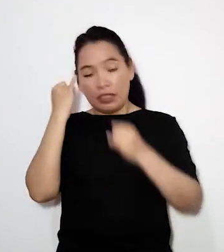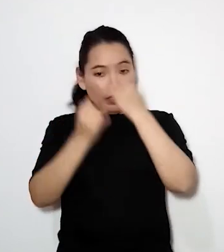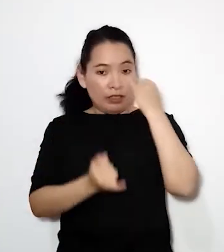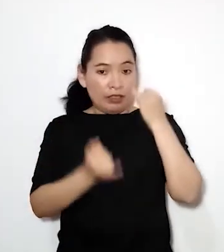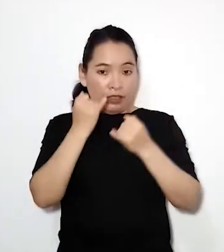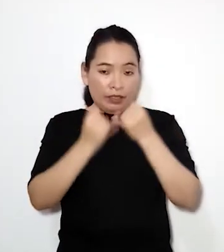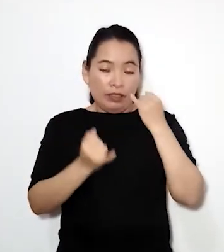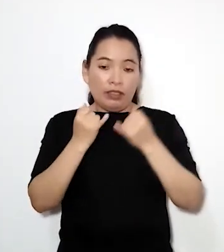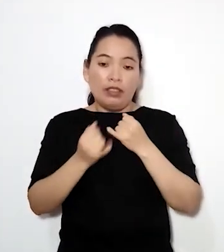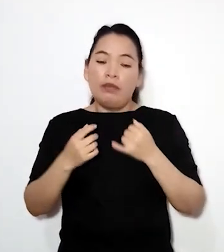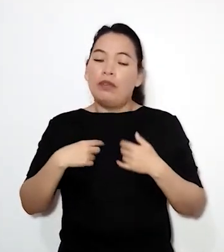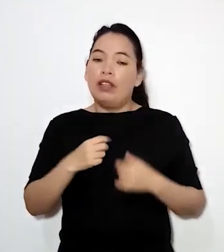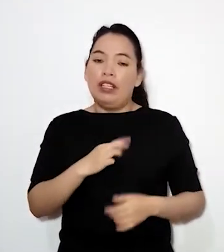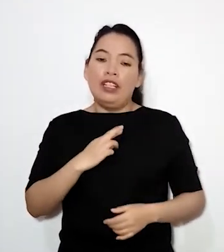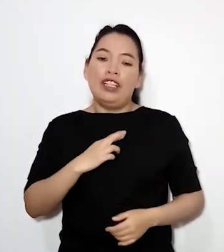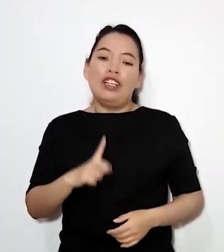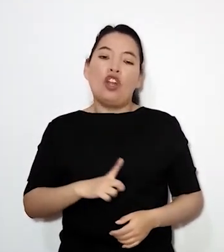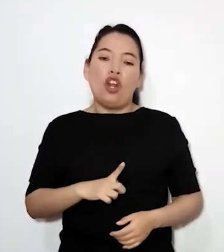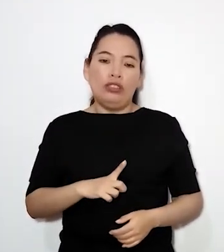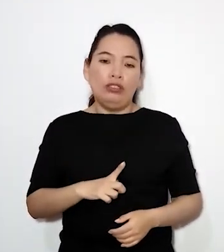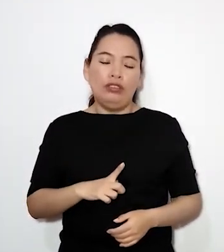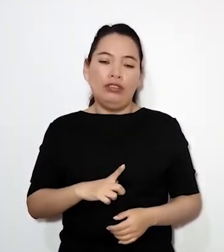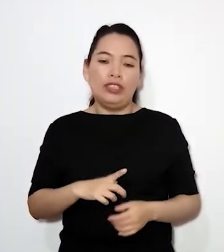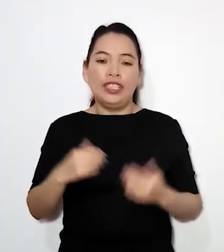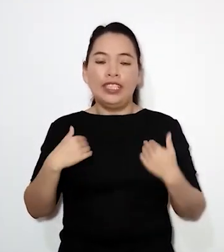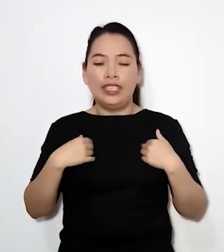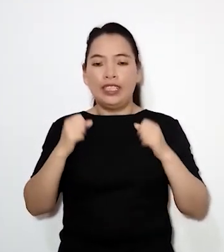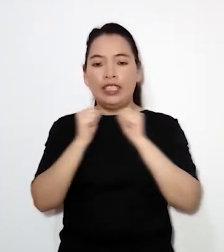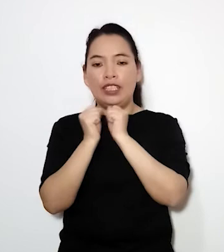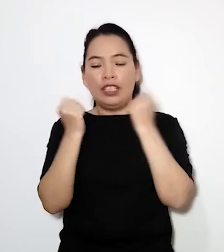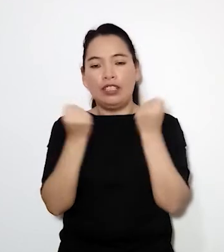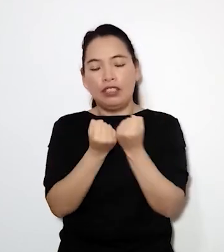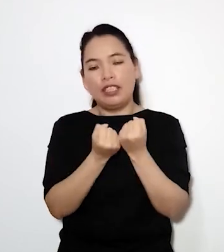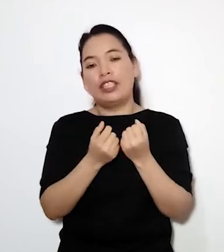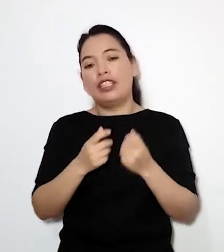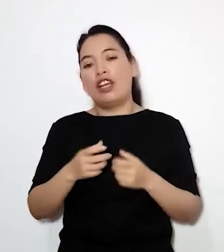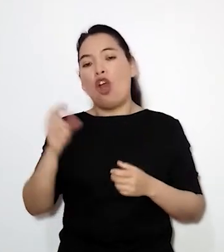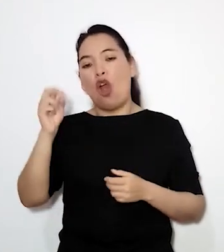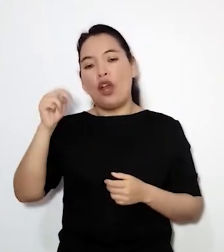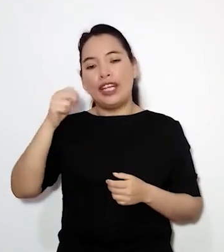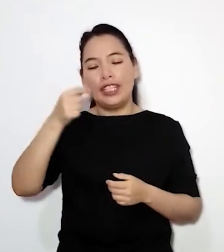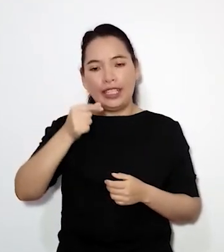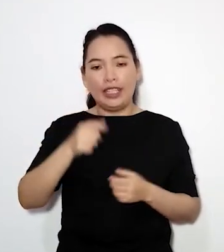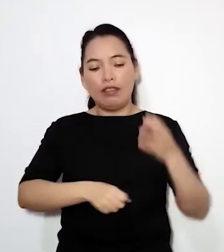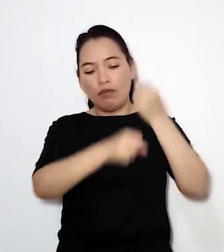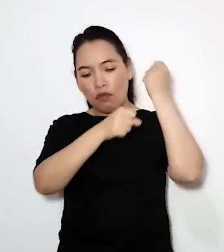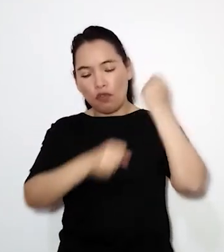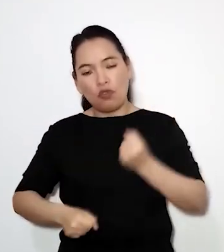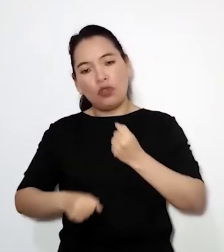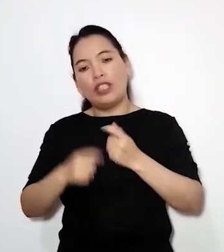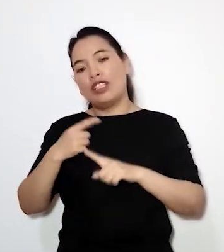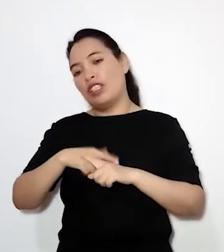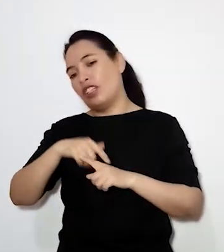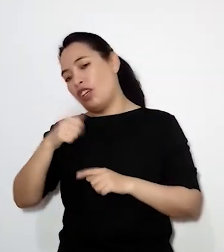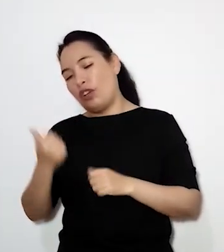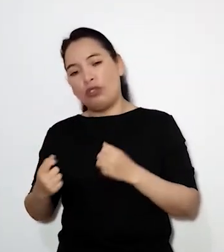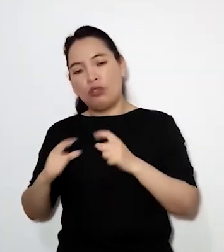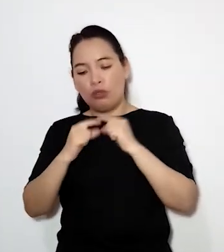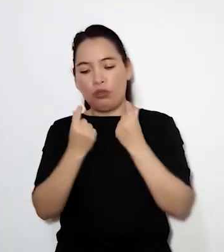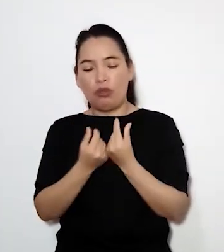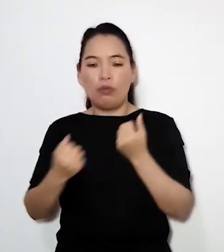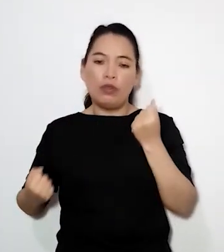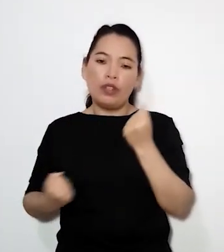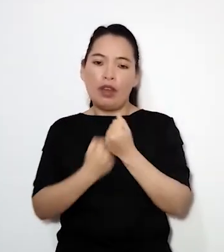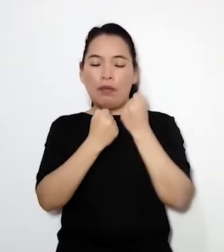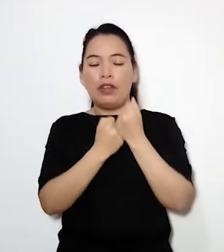sociedad civil, de las ONGs, las fundaciones y los grupos de apoyo, que juegan un papel muy relevante en